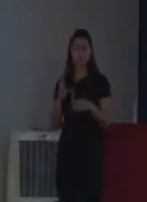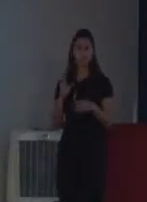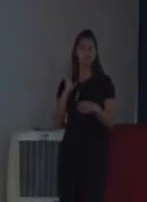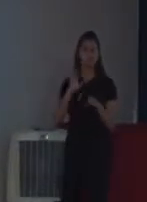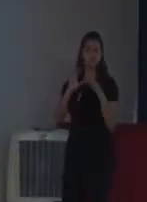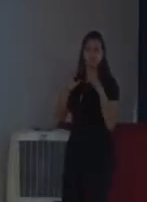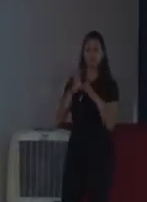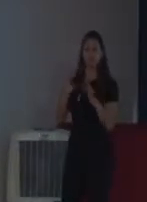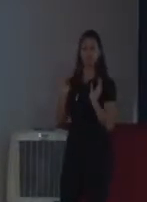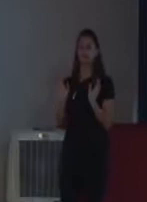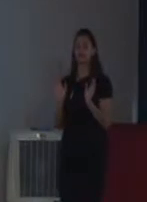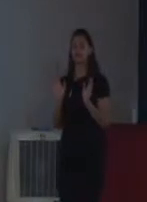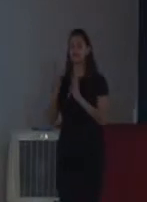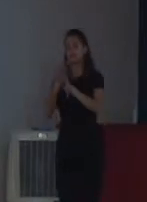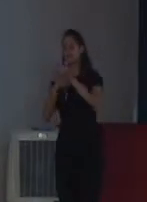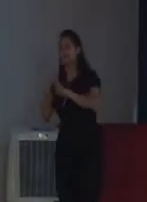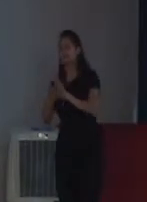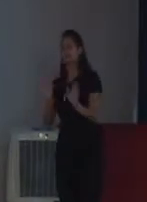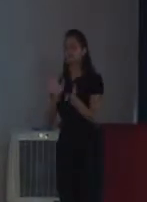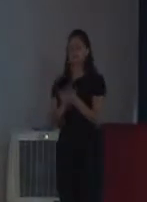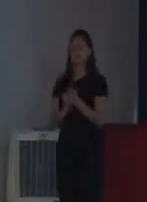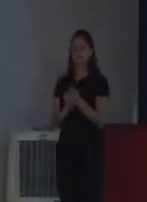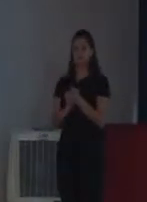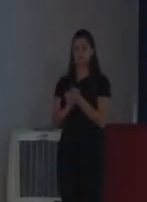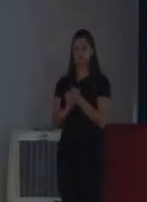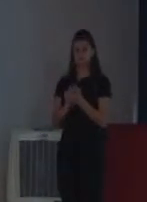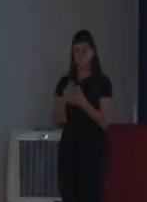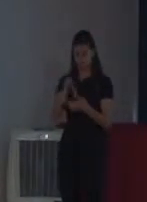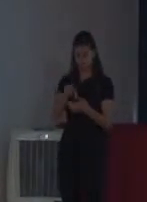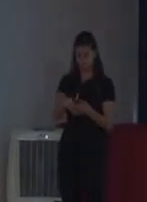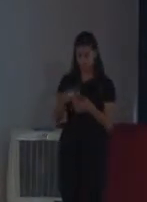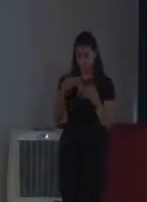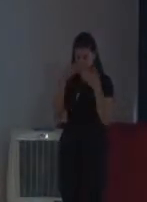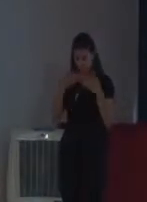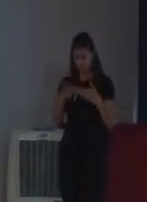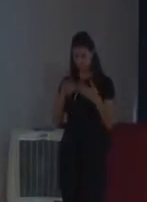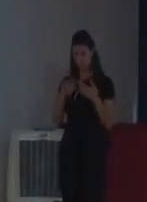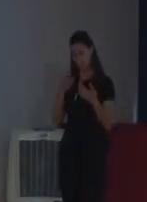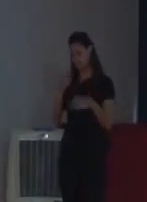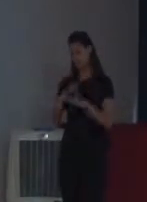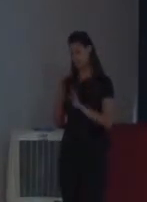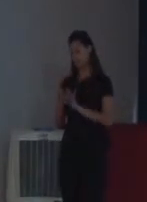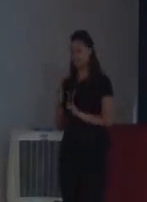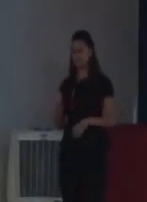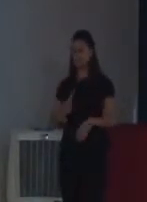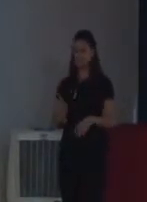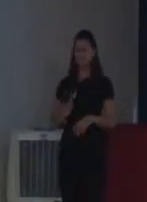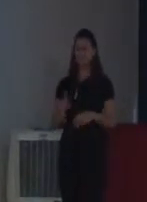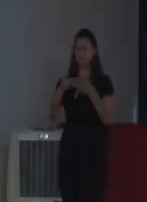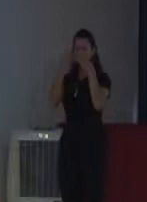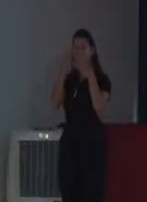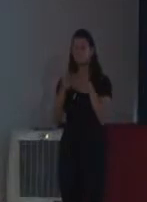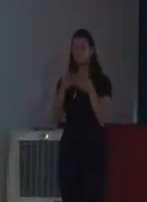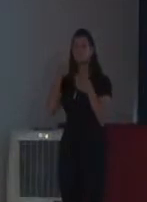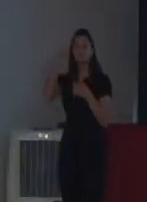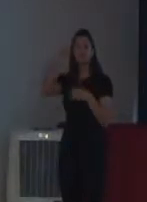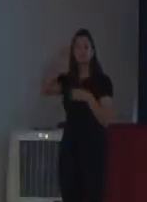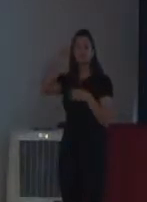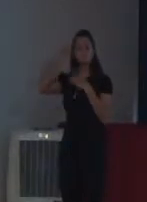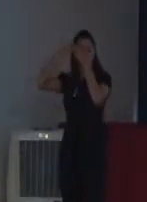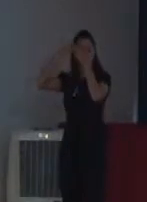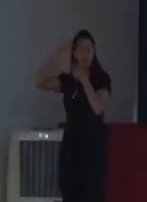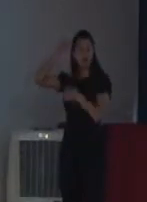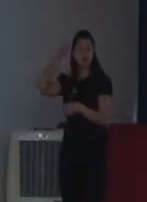comunique a través del lenguaje de señas, ¿sí? No, la discapacidad no viene por ahí, ¿sí? La discapacidad se construye en la